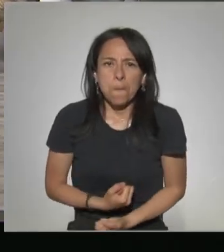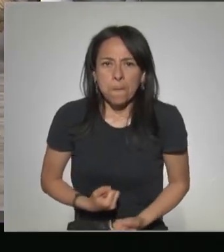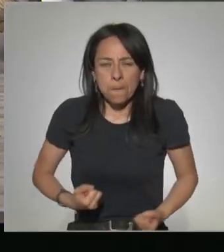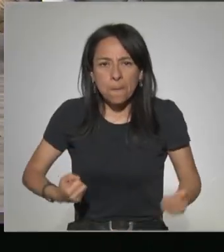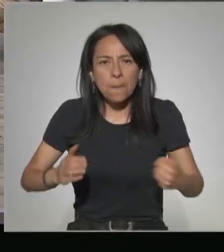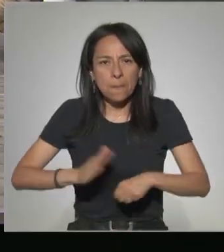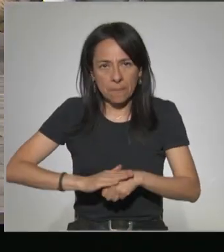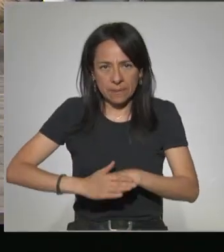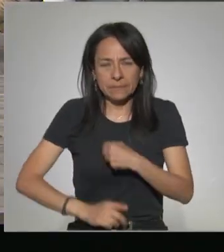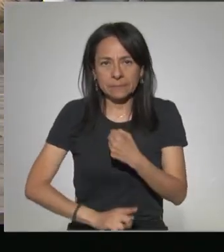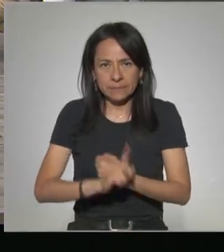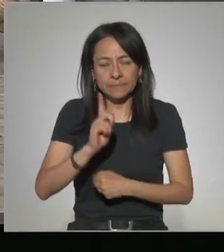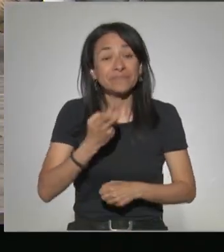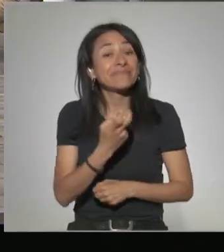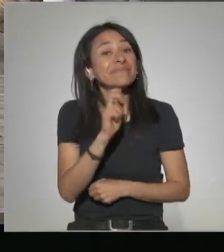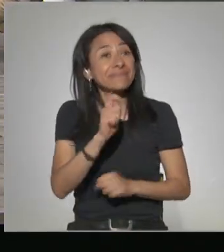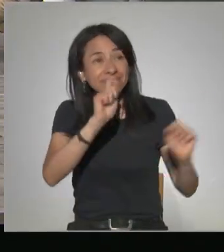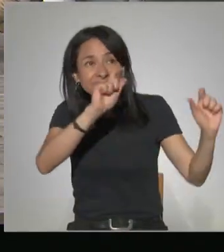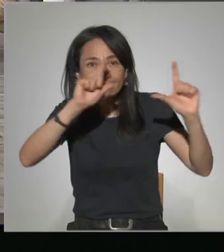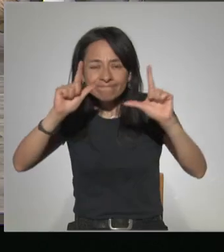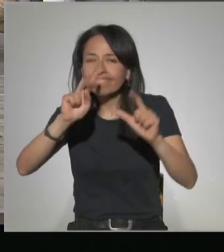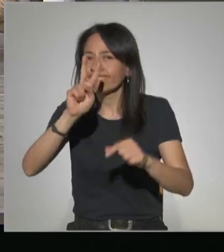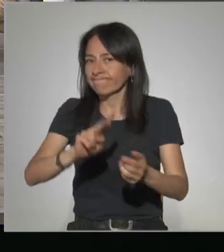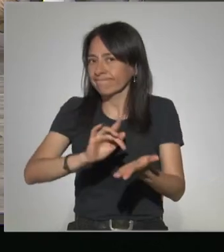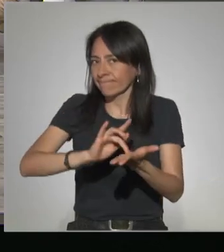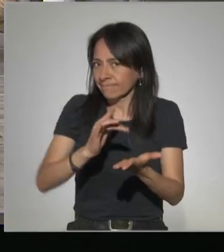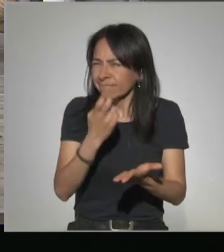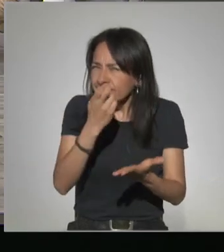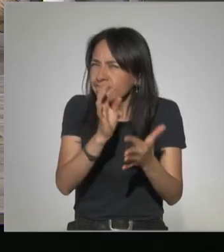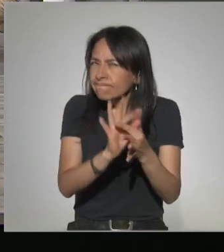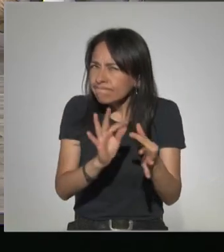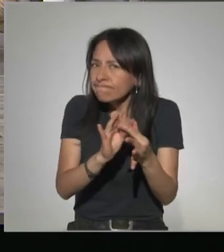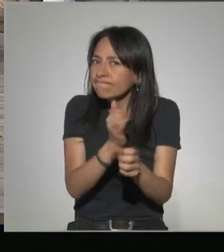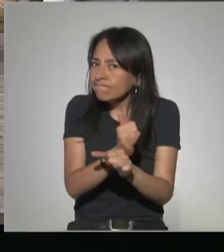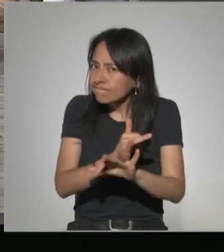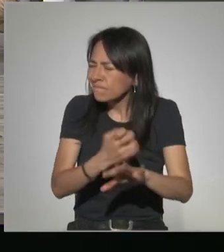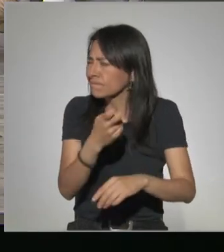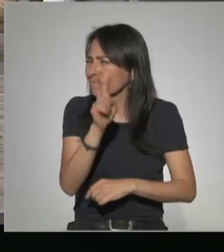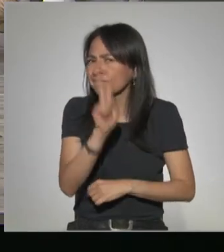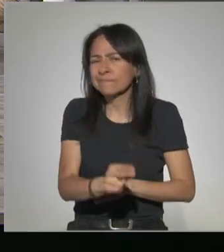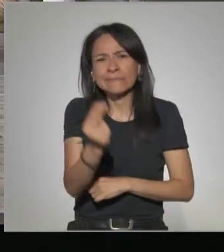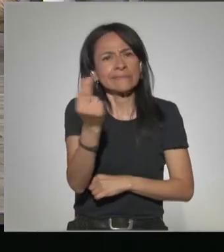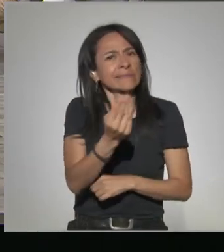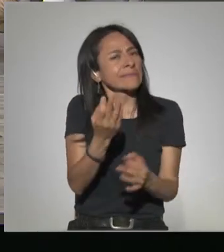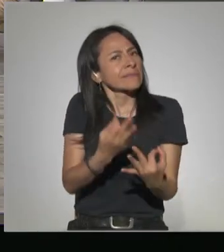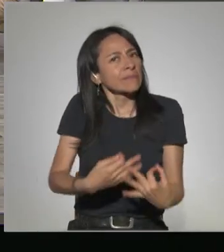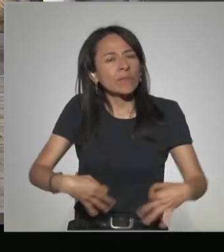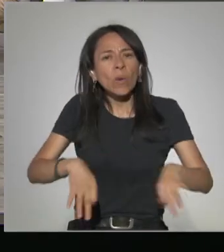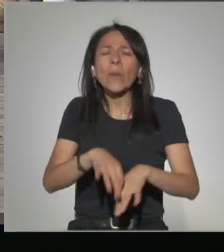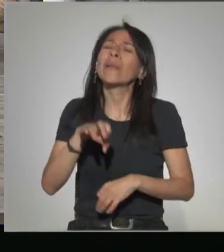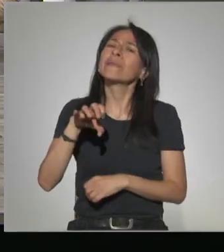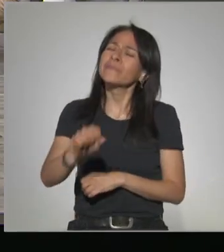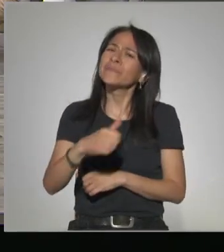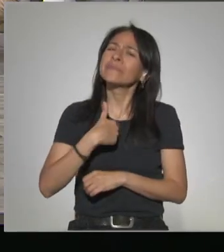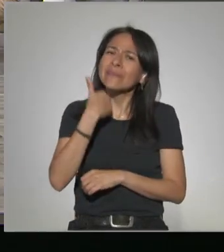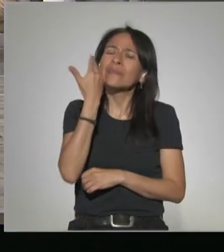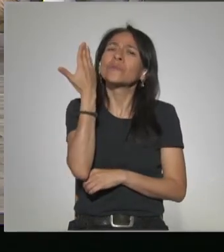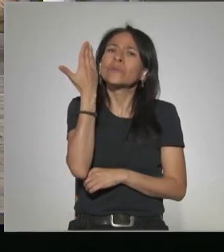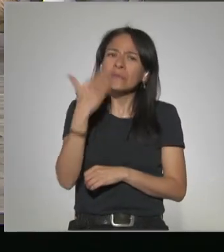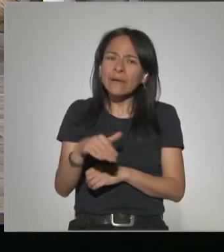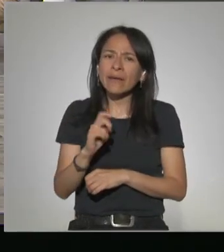Muchísimas gracias por esta cápsula y qué importante saber todo esto. Y también queríamos saber si debilita el